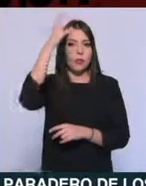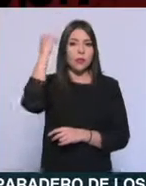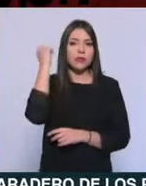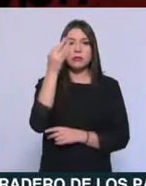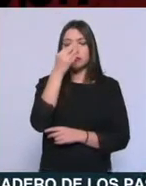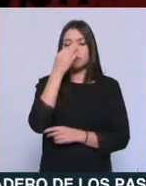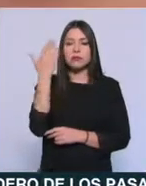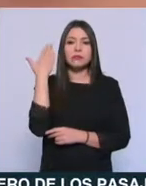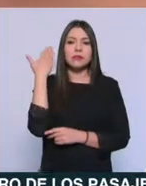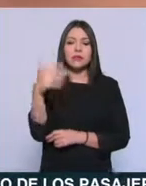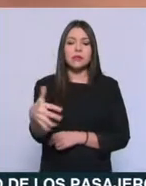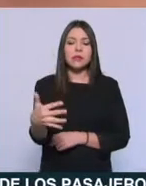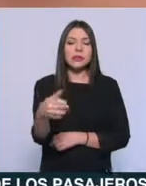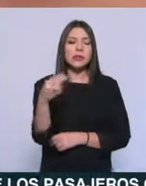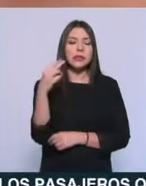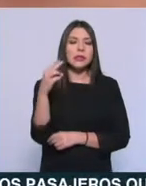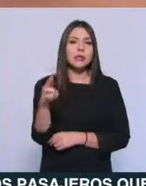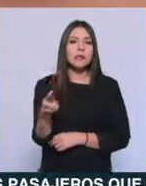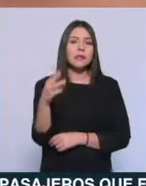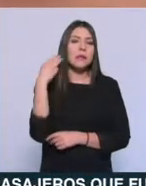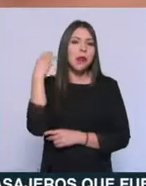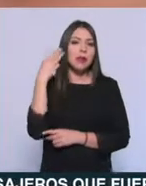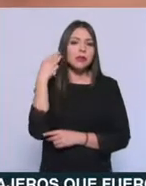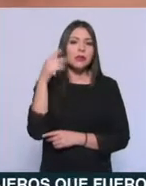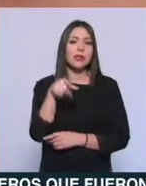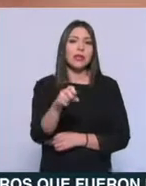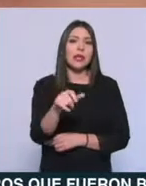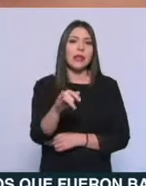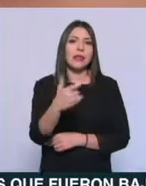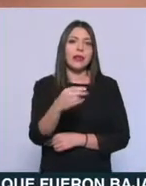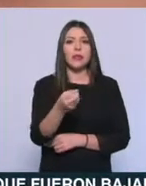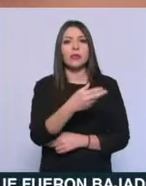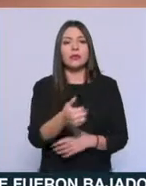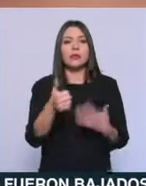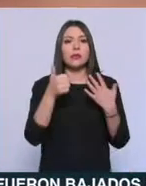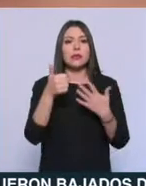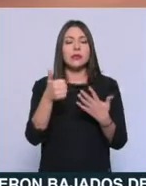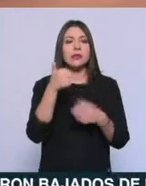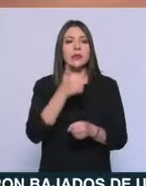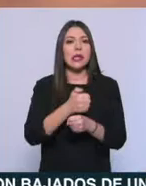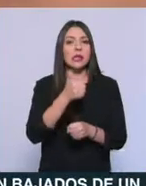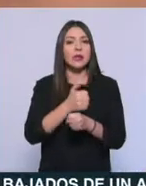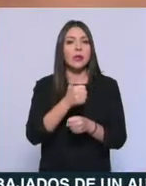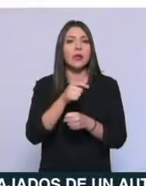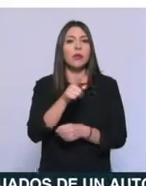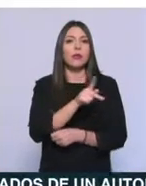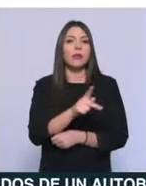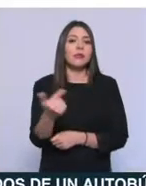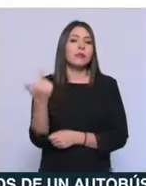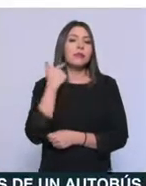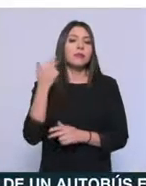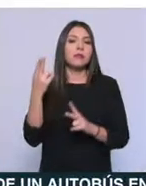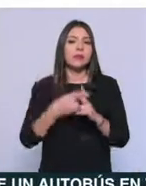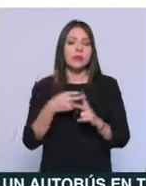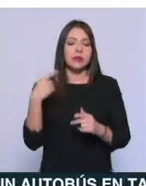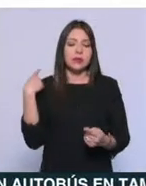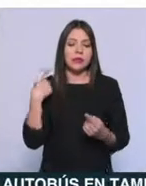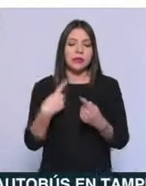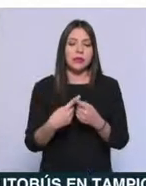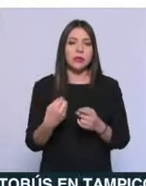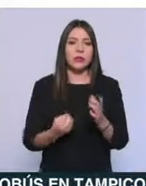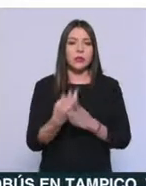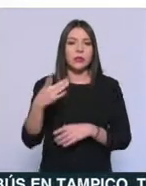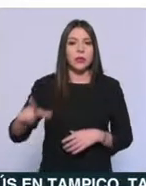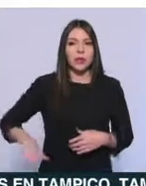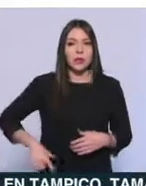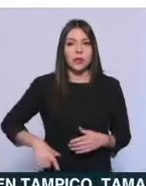unos días, el 15 de marzo, Santiago Barroso se convirtió en el 6º periodista asesinado en lo que va del sexenio. A través de su cuenta oficial de Twitter, el